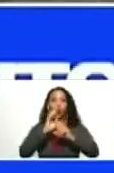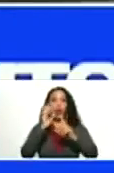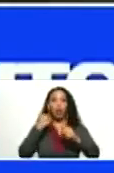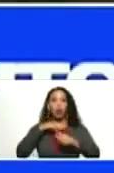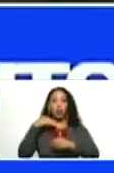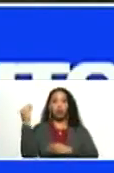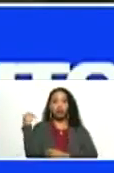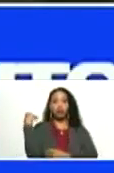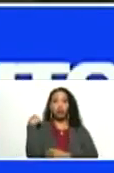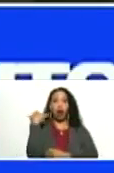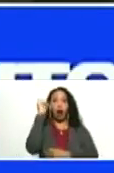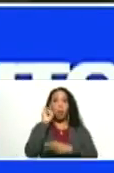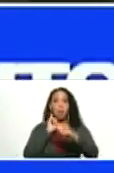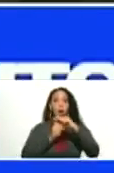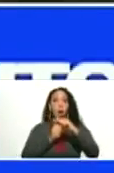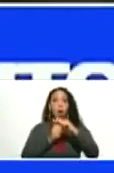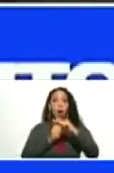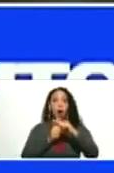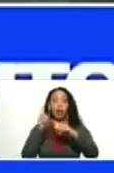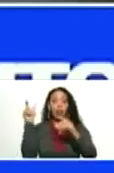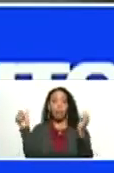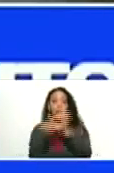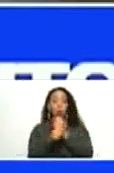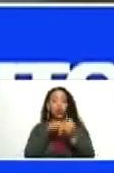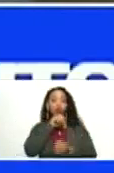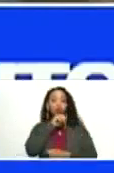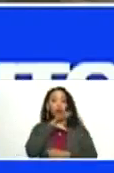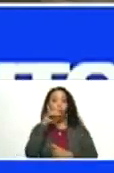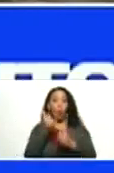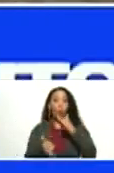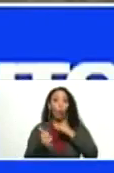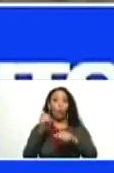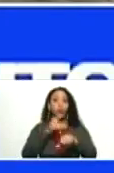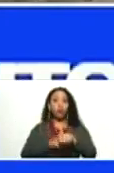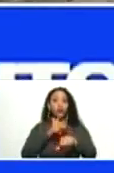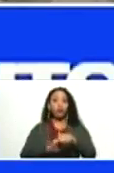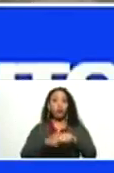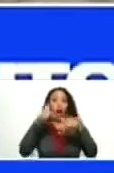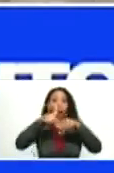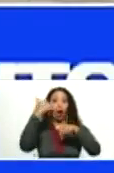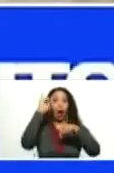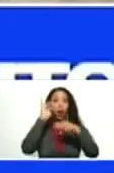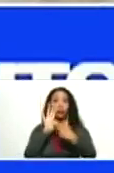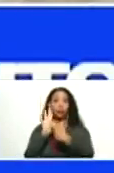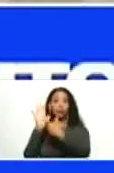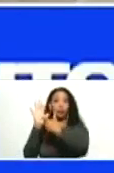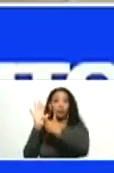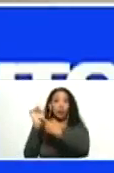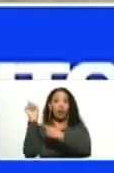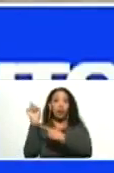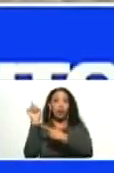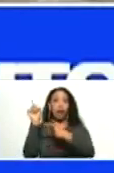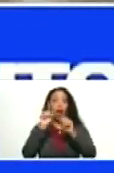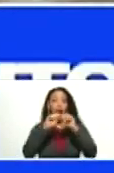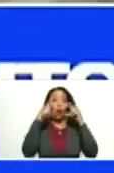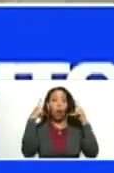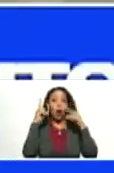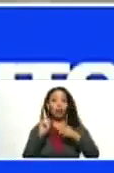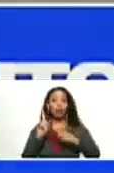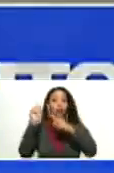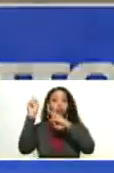informaron que había un descubrimiento, quizás el hallazgo histórico más importante en los últimos tiempos, y es que tenemos aquí las bóvedas de La Guaira. Las bóvedas